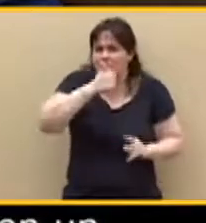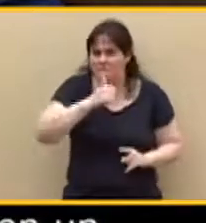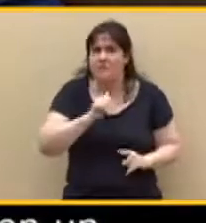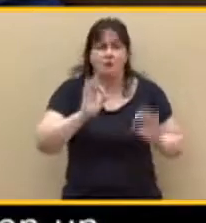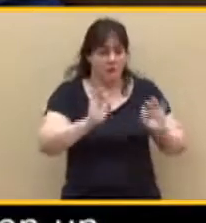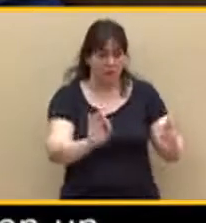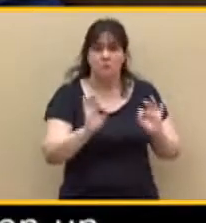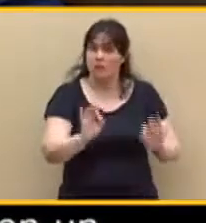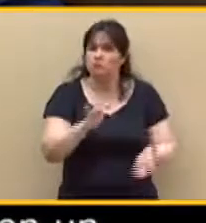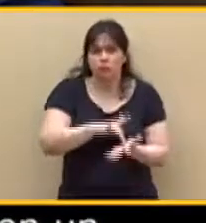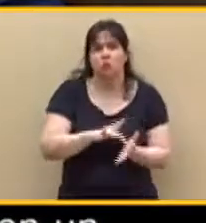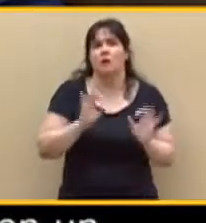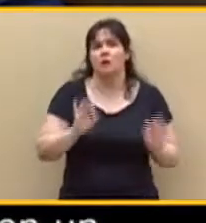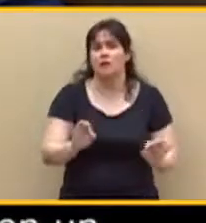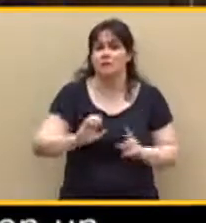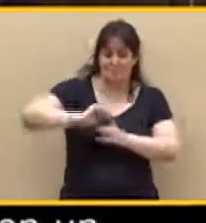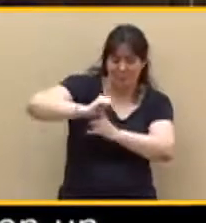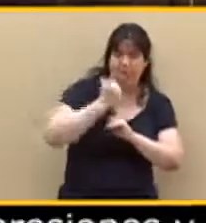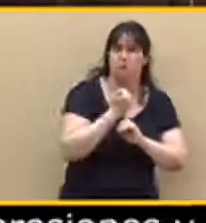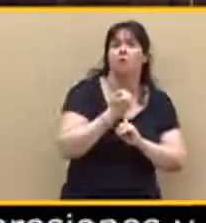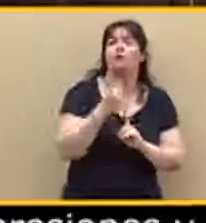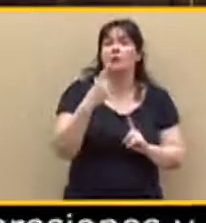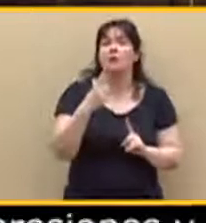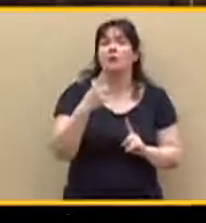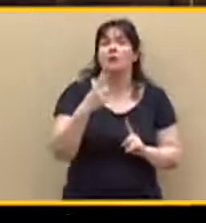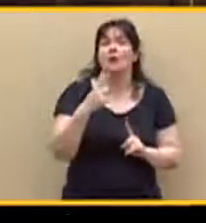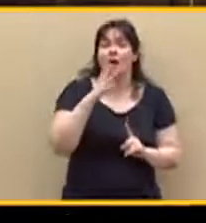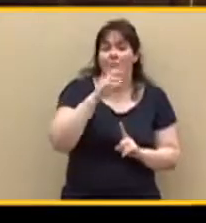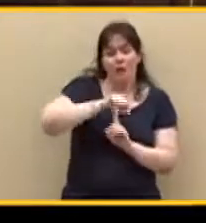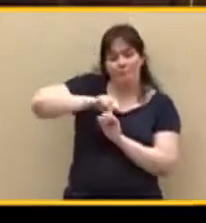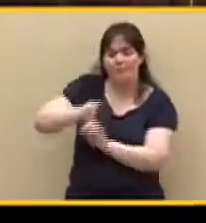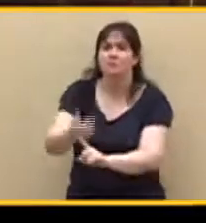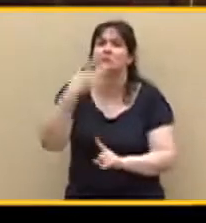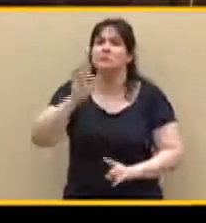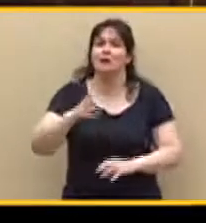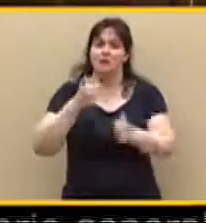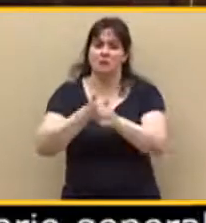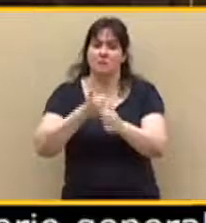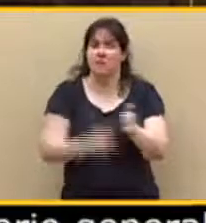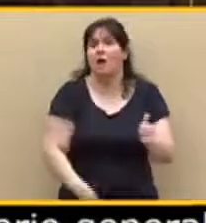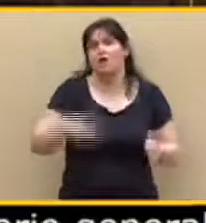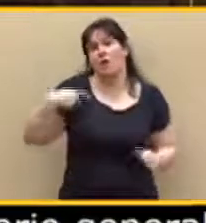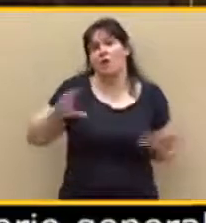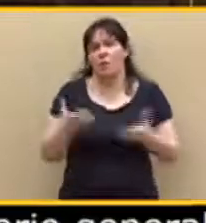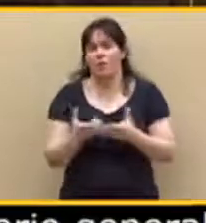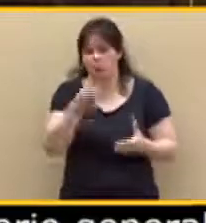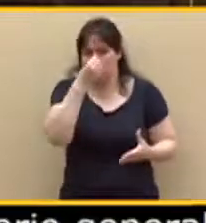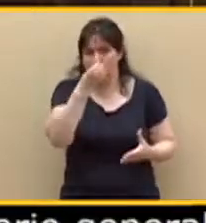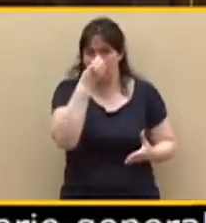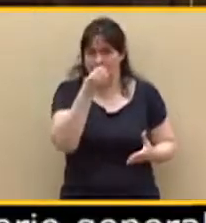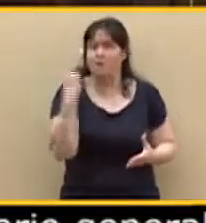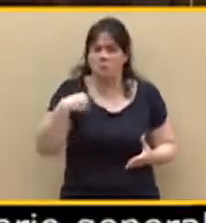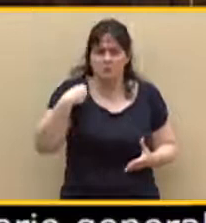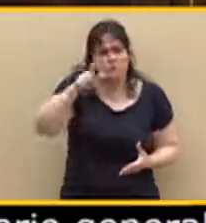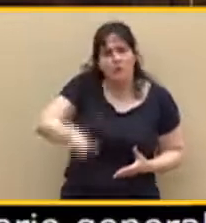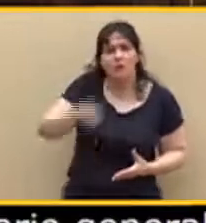señoría. Presiones que entonces se desplazaron al secretario general del Partido Socialista. Fue el propio Pedro Sánchez,